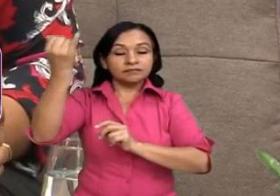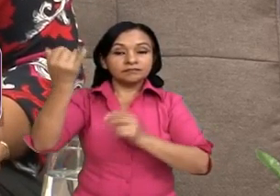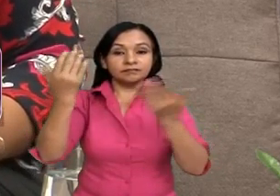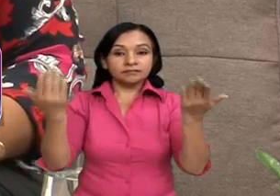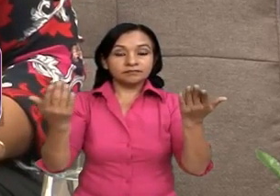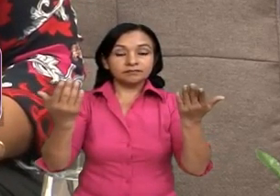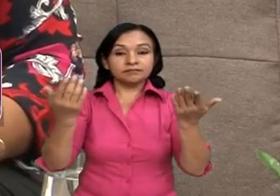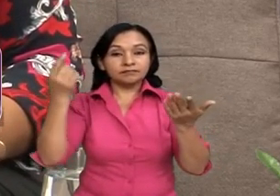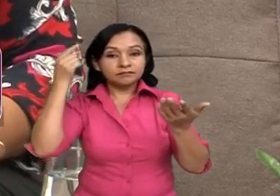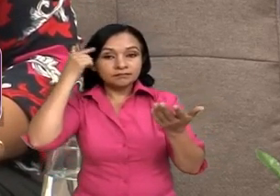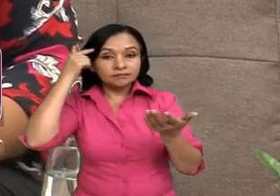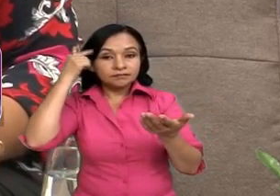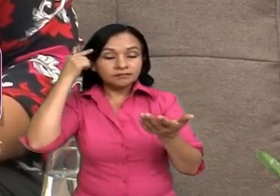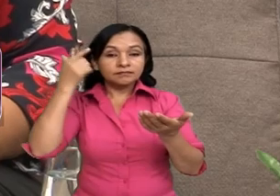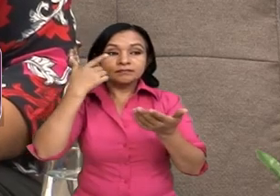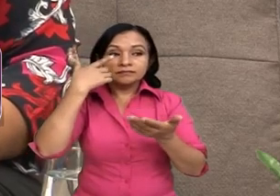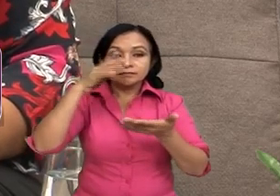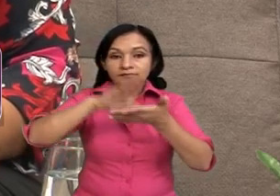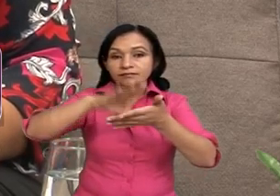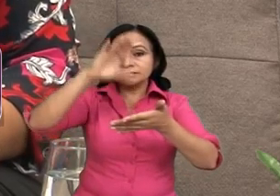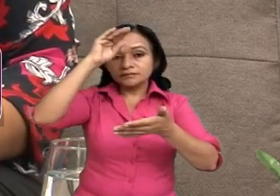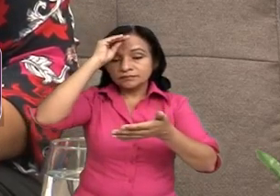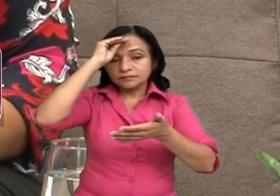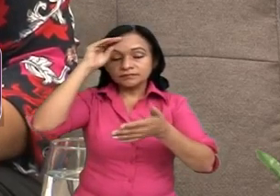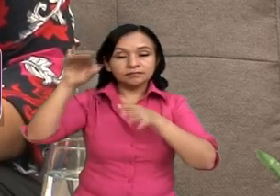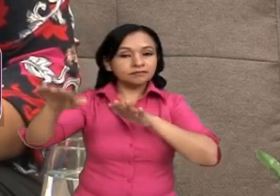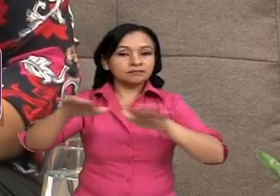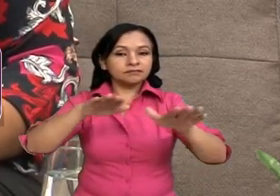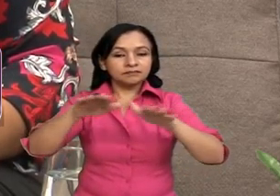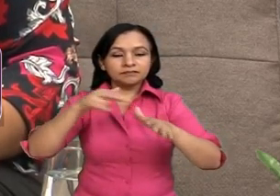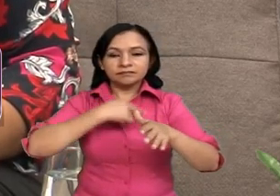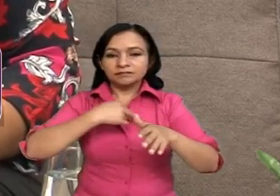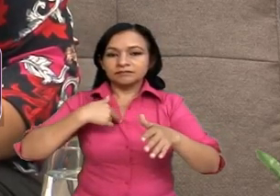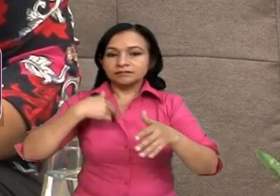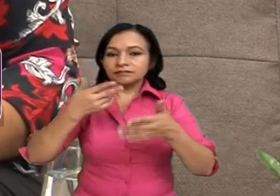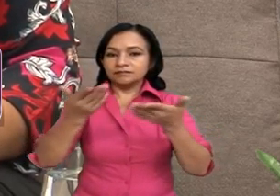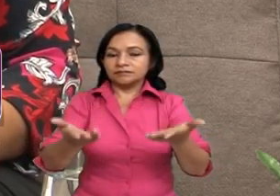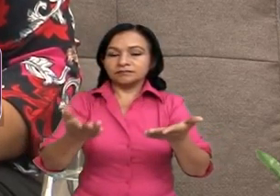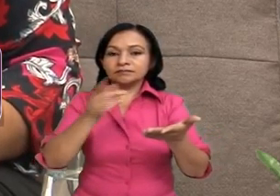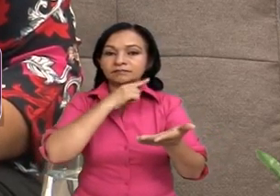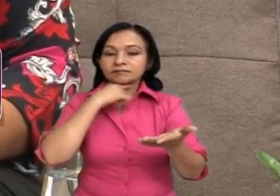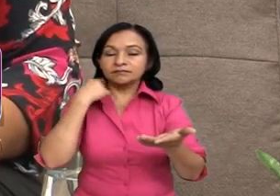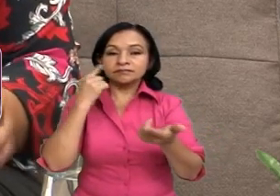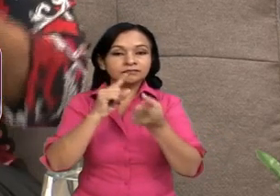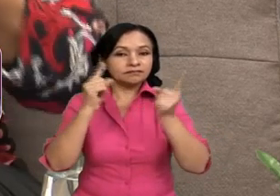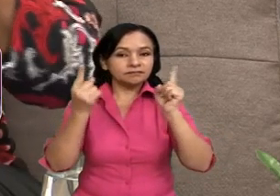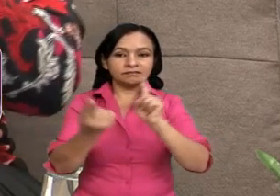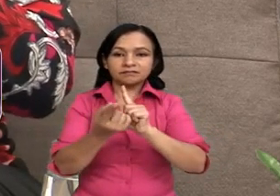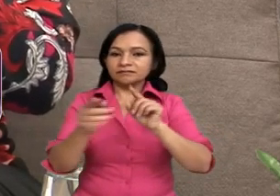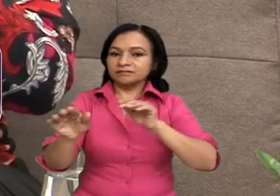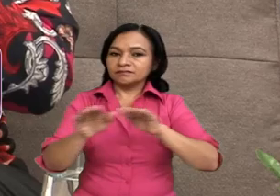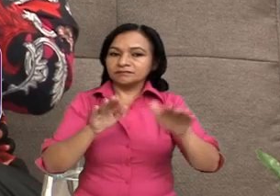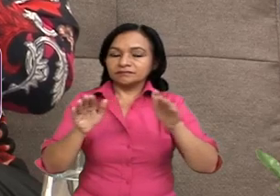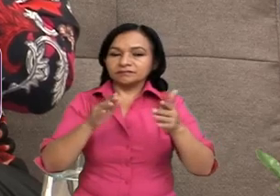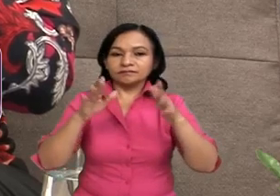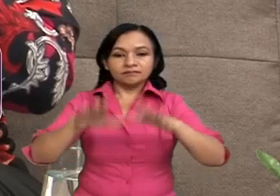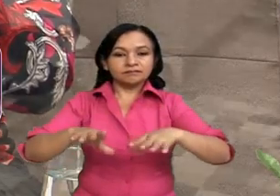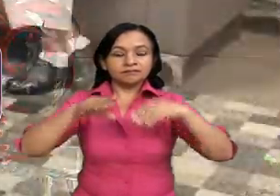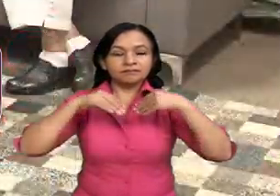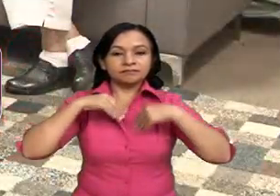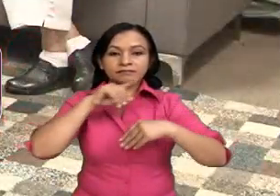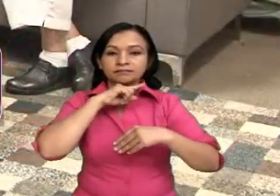en el pensamiento y solo en el conocimiento no se da el verdadero cambio y no se asume realmente